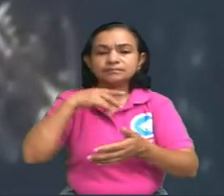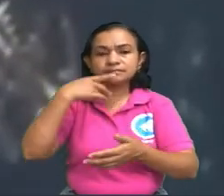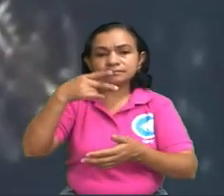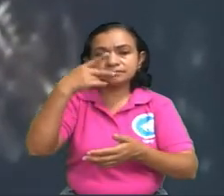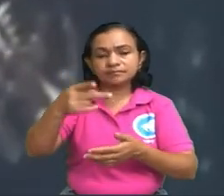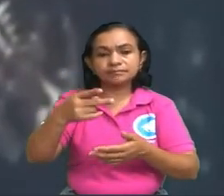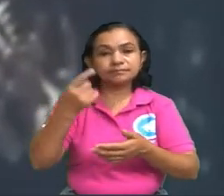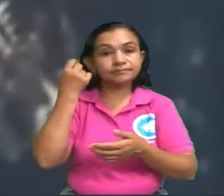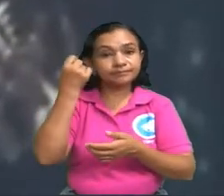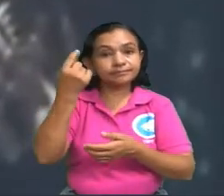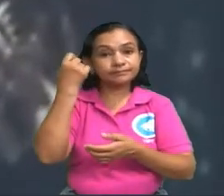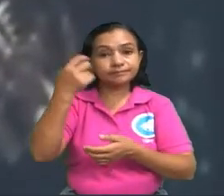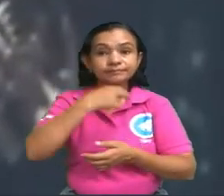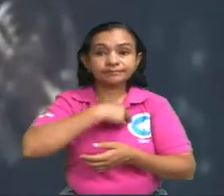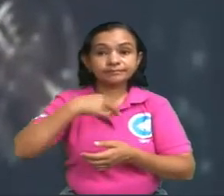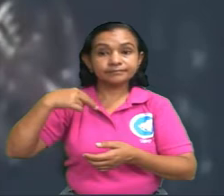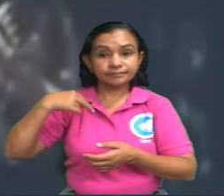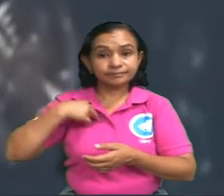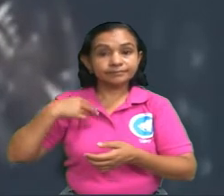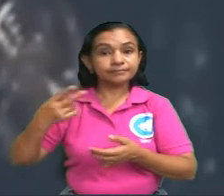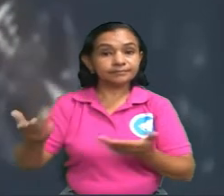Hacen falta hechos.